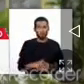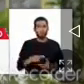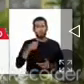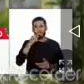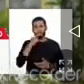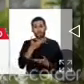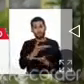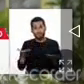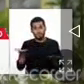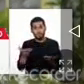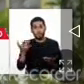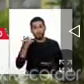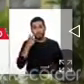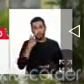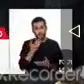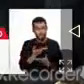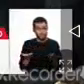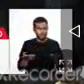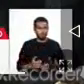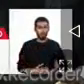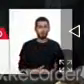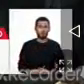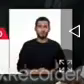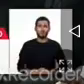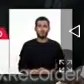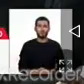señoras y señores,